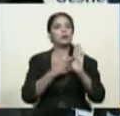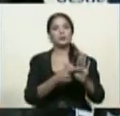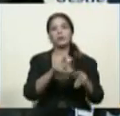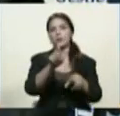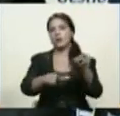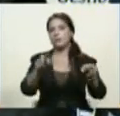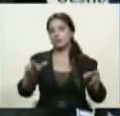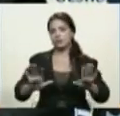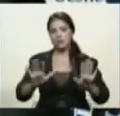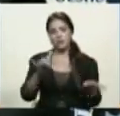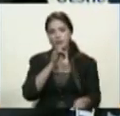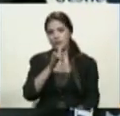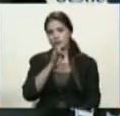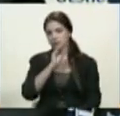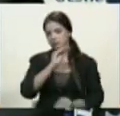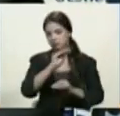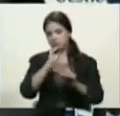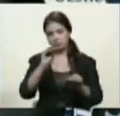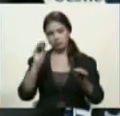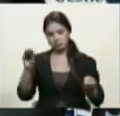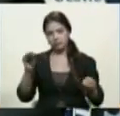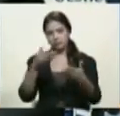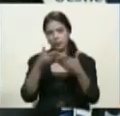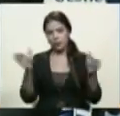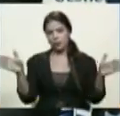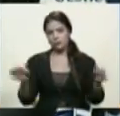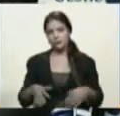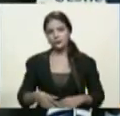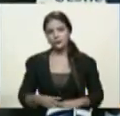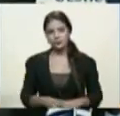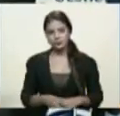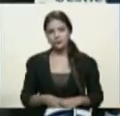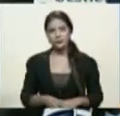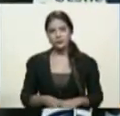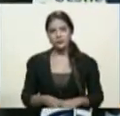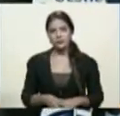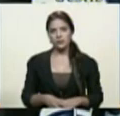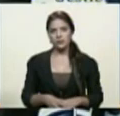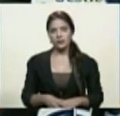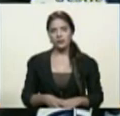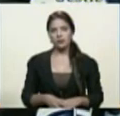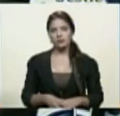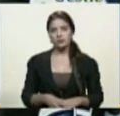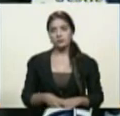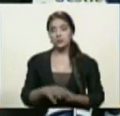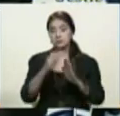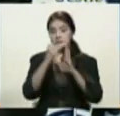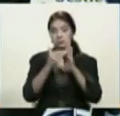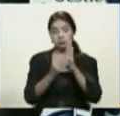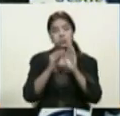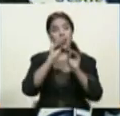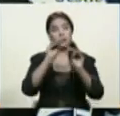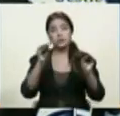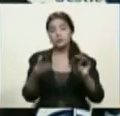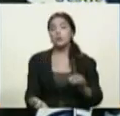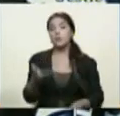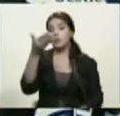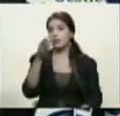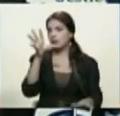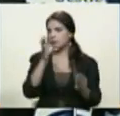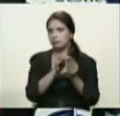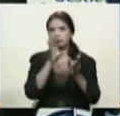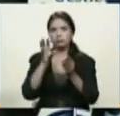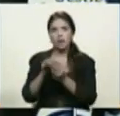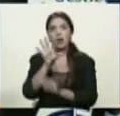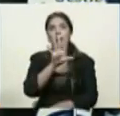pública por lo tanto pues creo que estos son anuncios concretos importantes que el